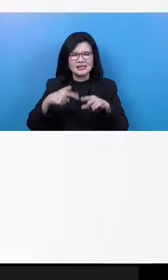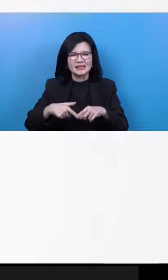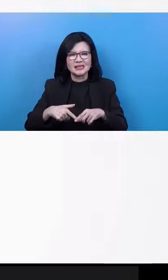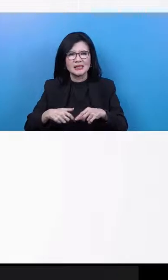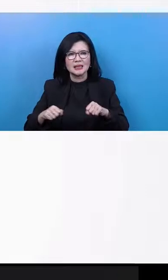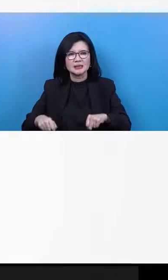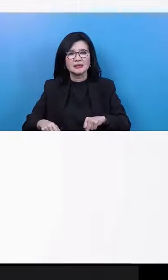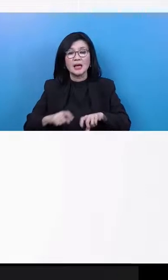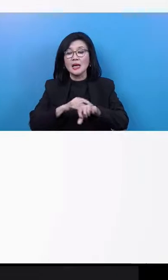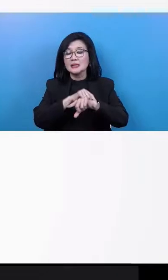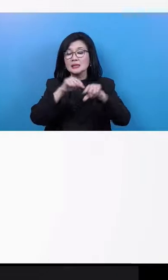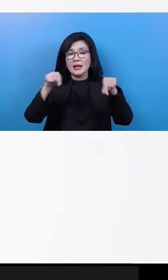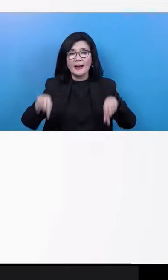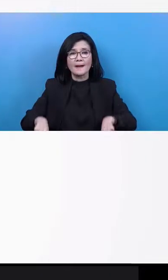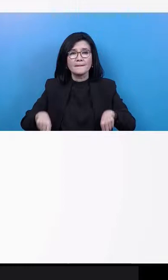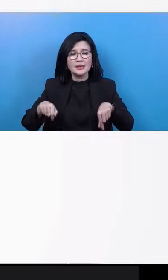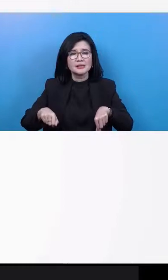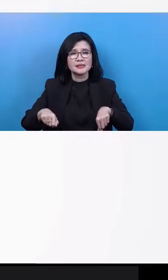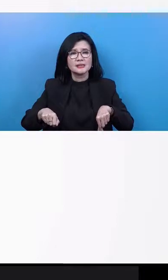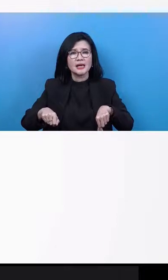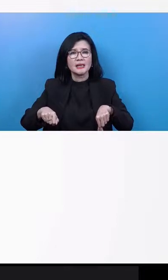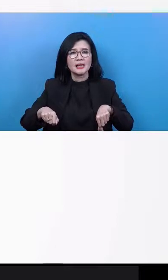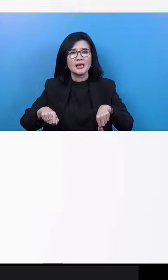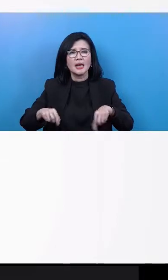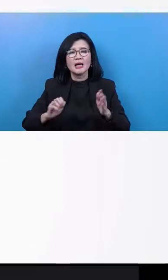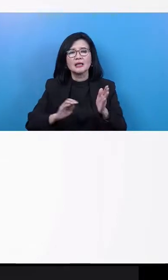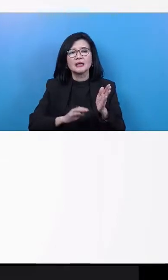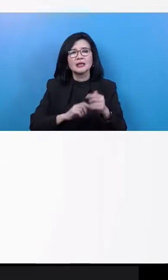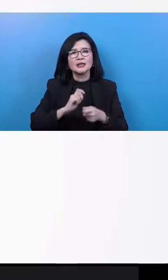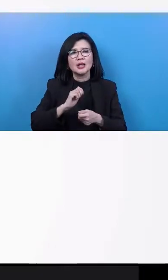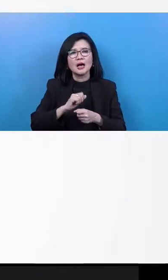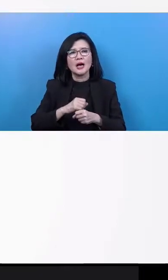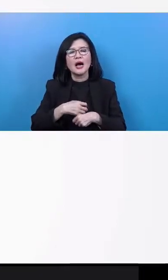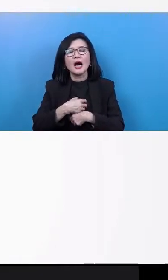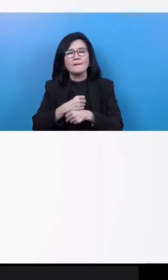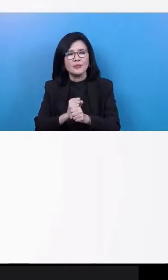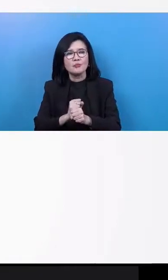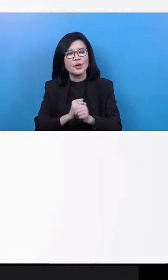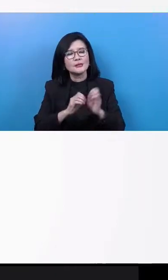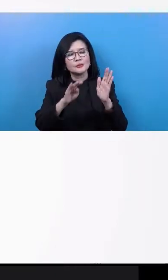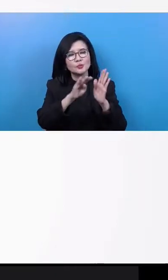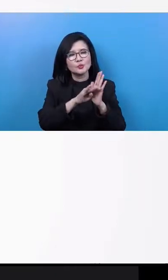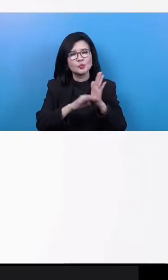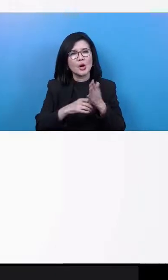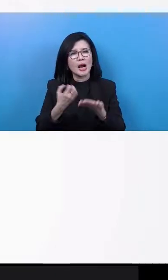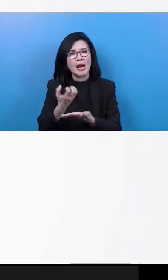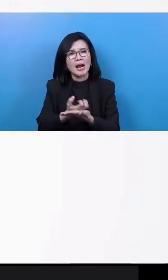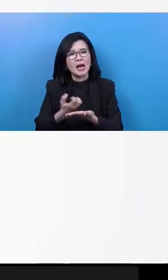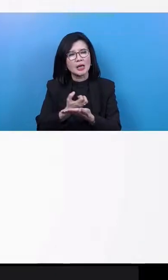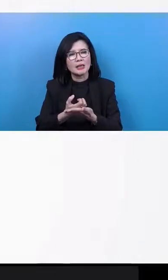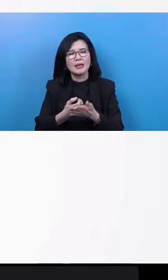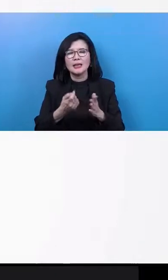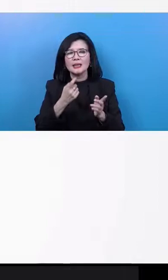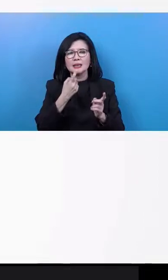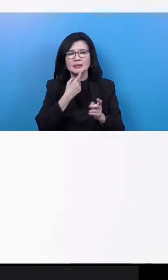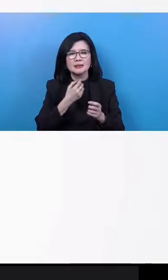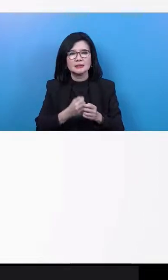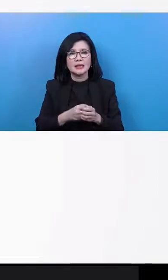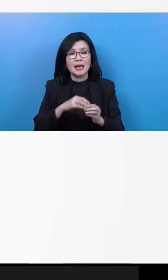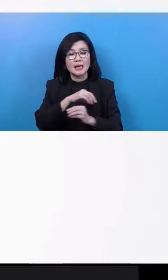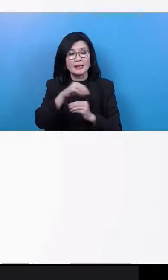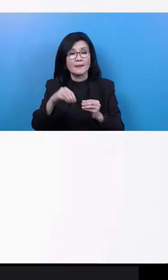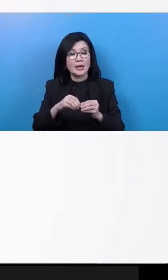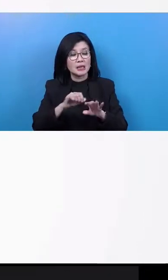esa diferencia de la población afectada, sobre todo con el incremento de la afectación